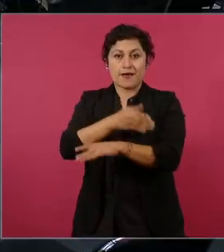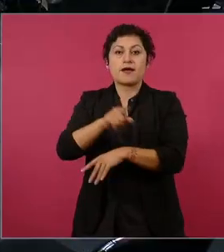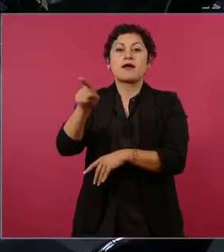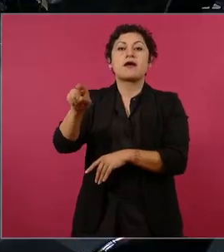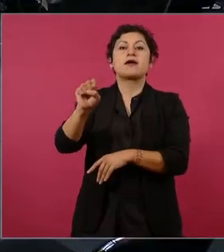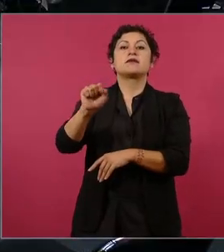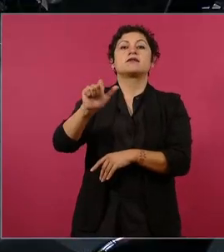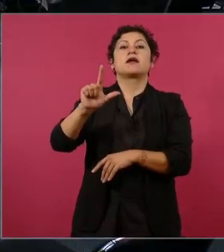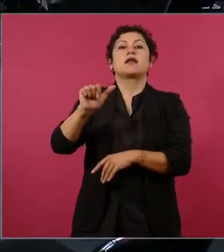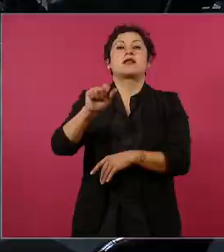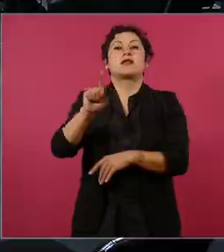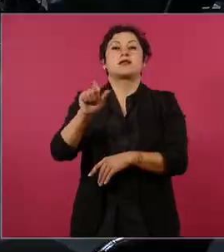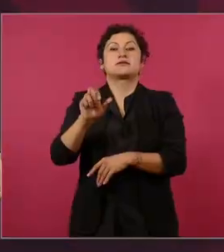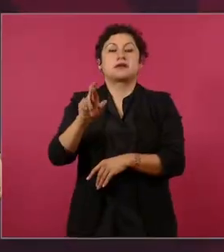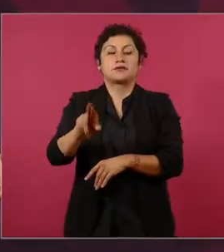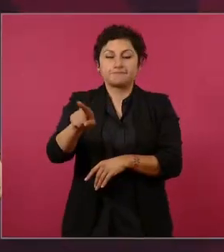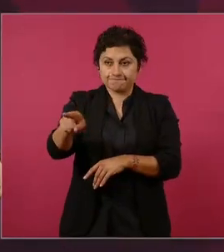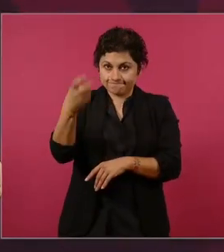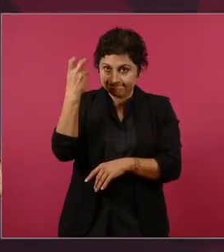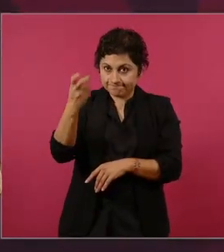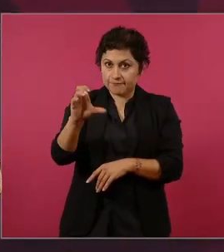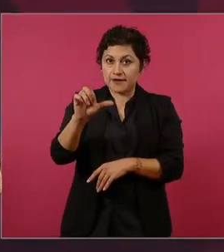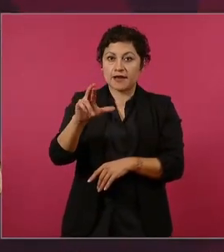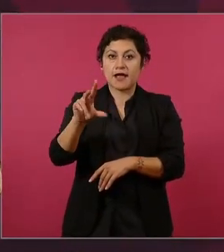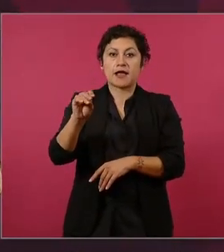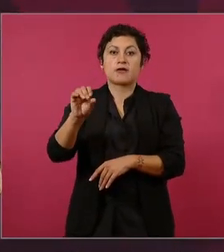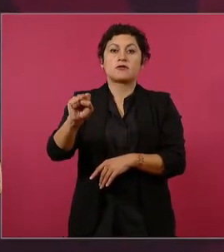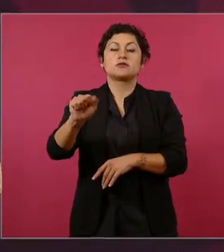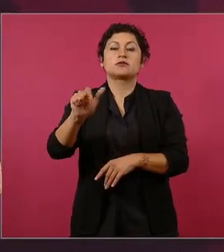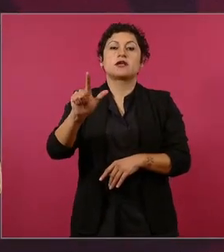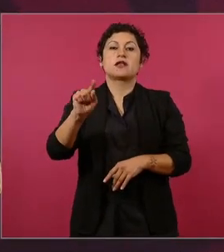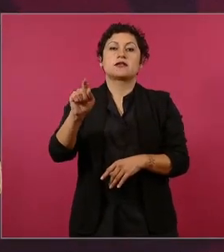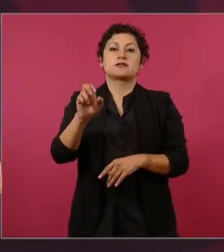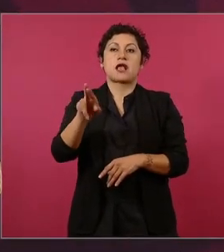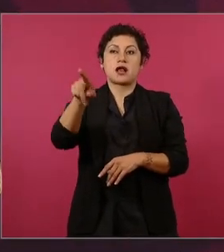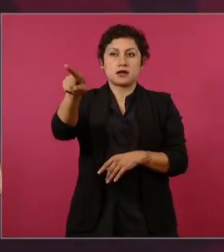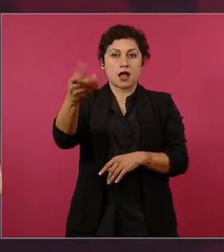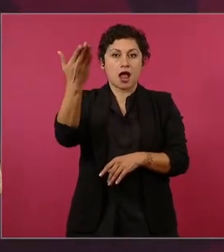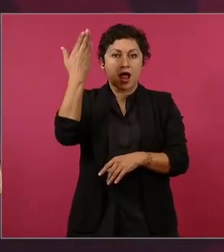Salazar, Carlos Salazar, ese ayudó,